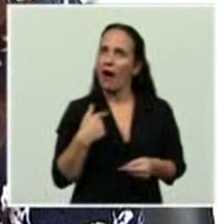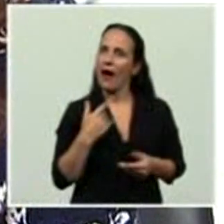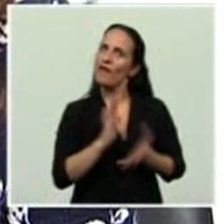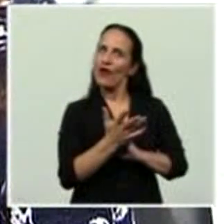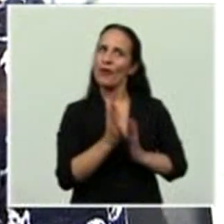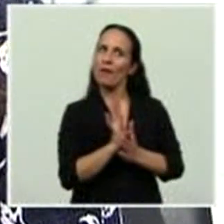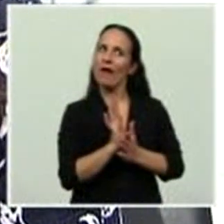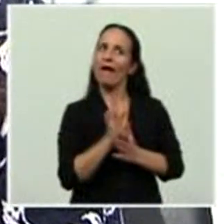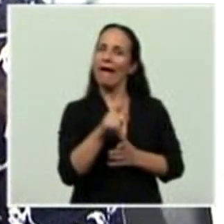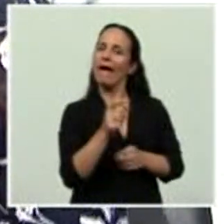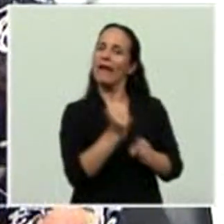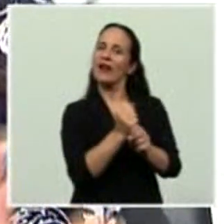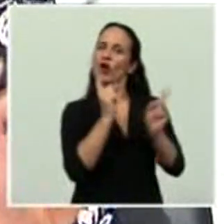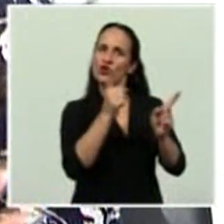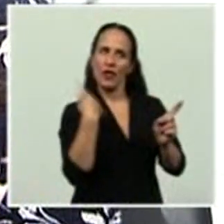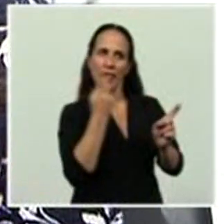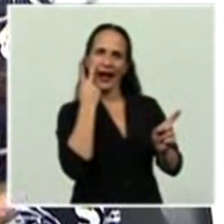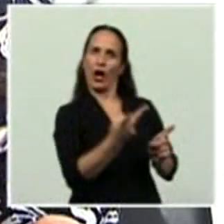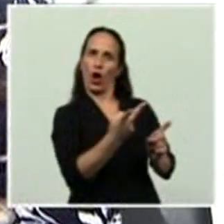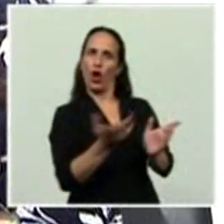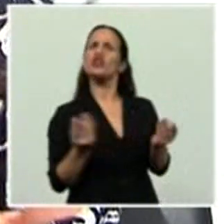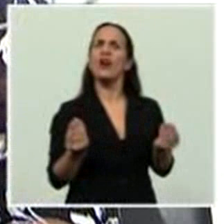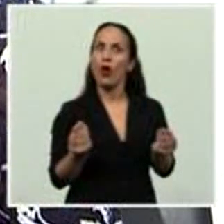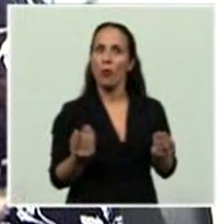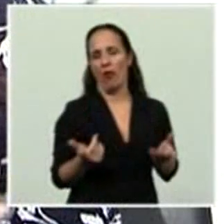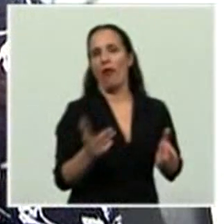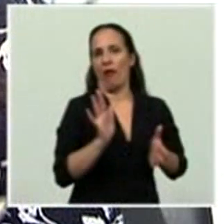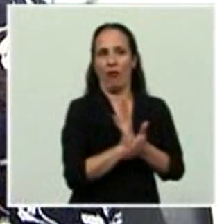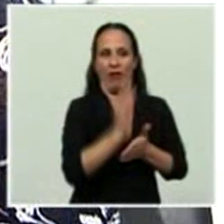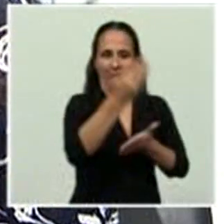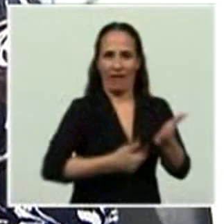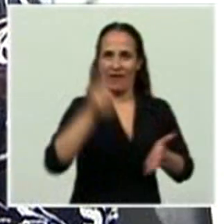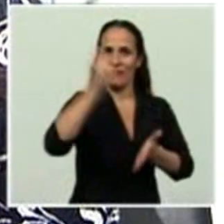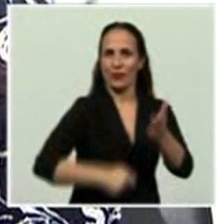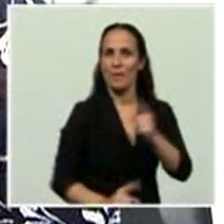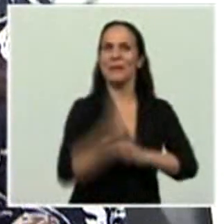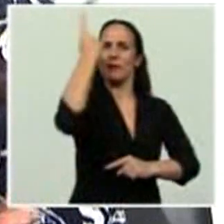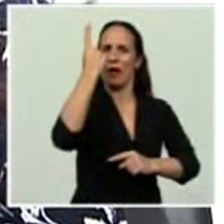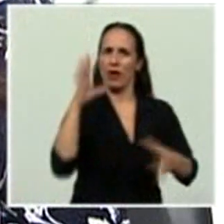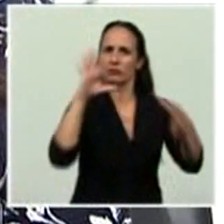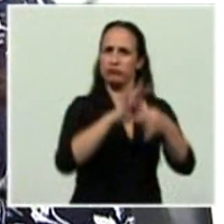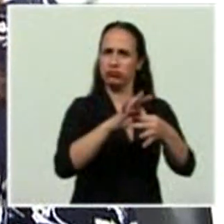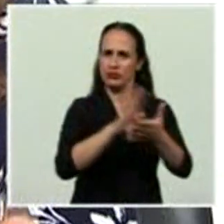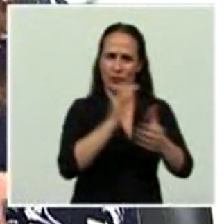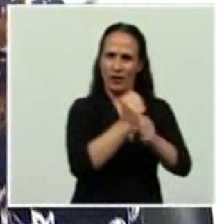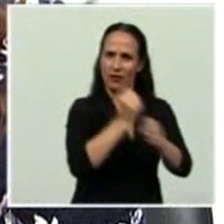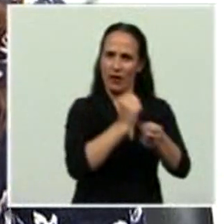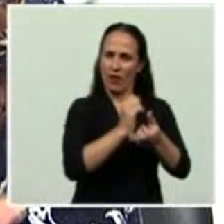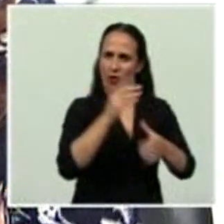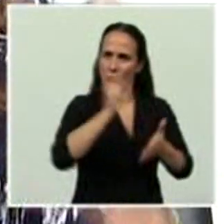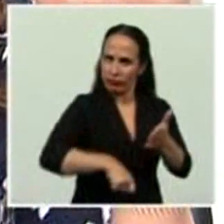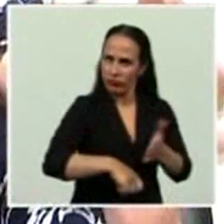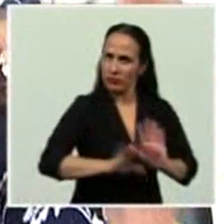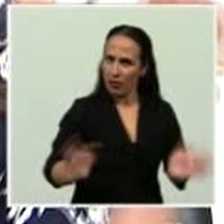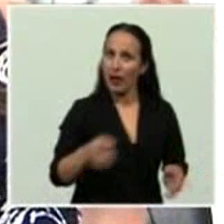reconocer la tarea docente y que hoy culmina con el convenio con el primer convenio colectivo de trabajo también el despliegue